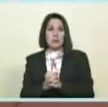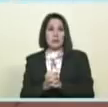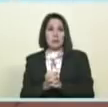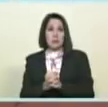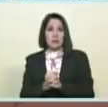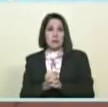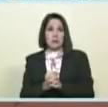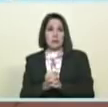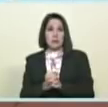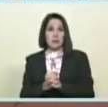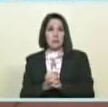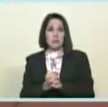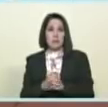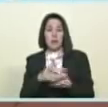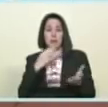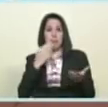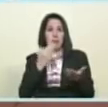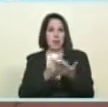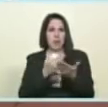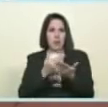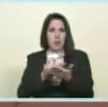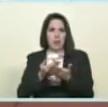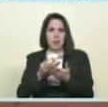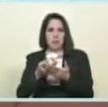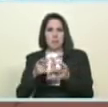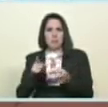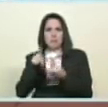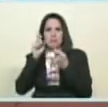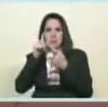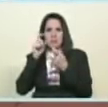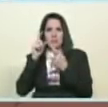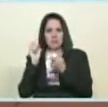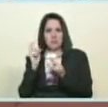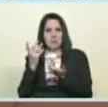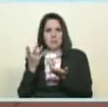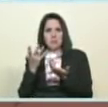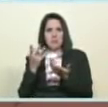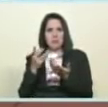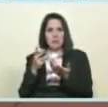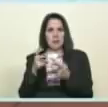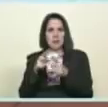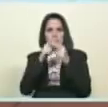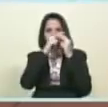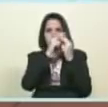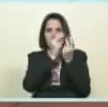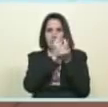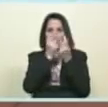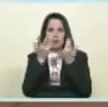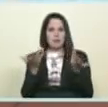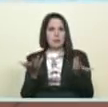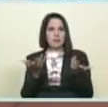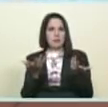exterior, con solicitud de créditos en el exterior, con plenas garantías.